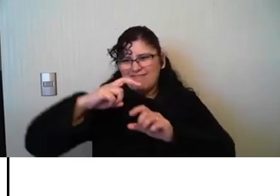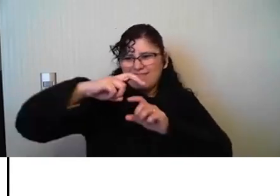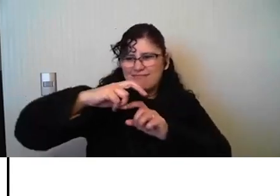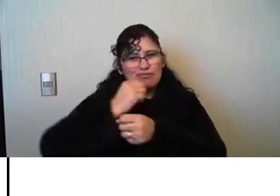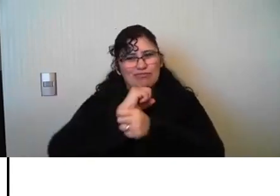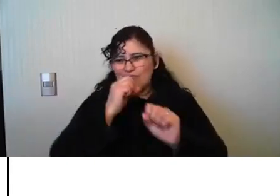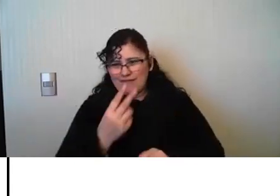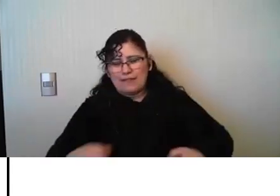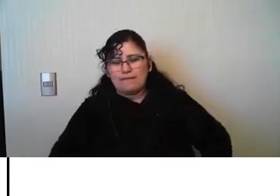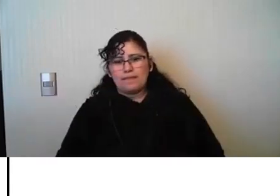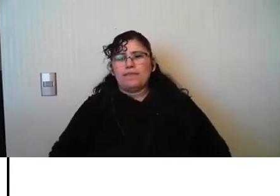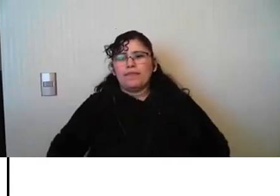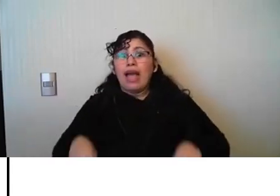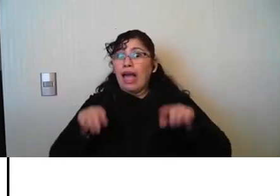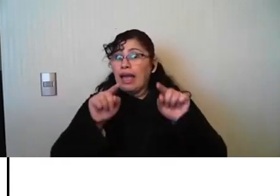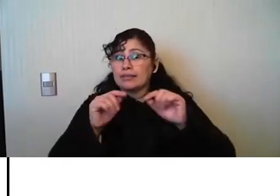Está separado